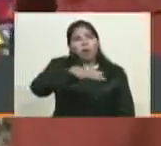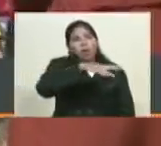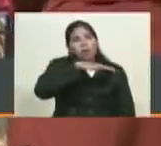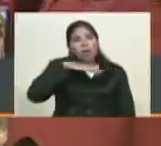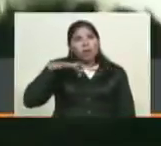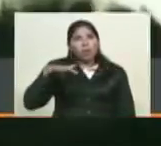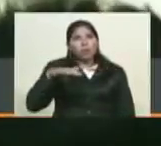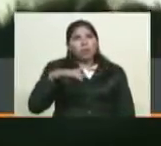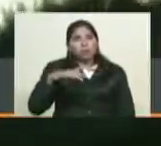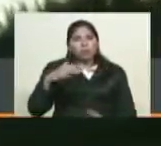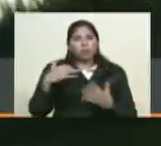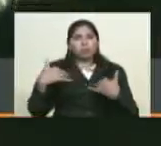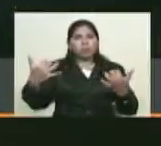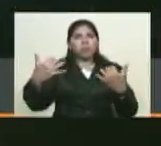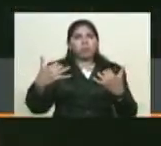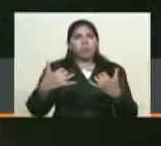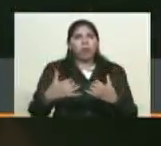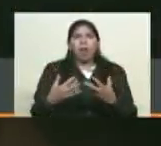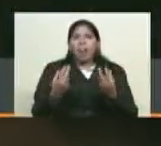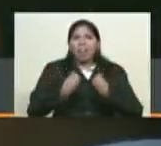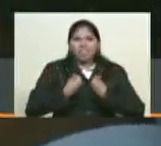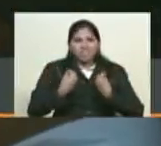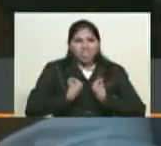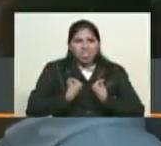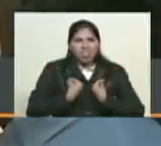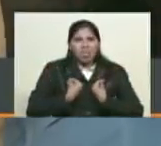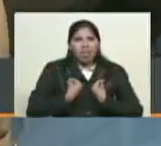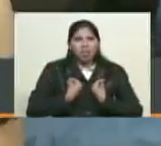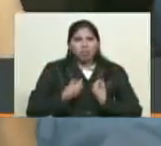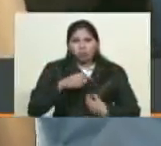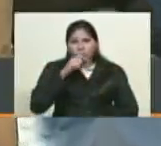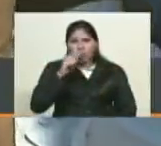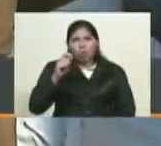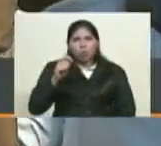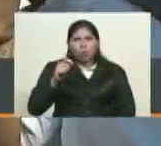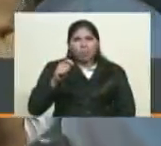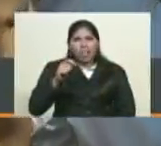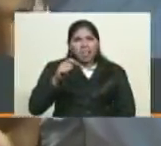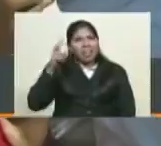Juro por Bolívar. Juro por Guaycaipuro.